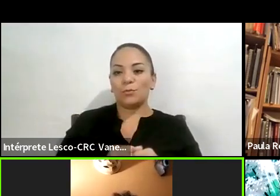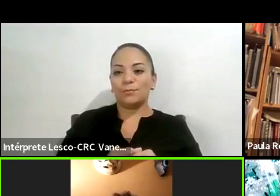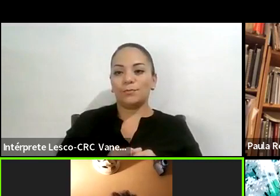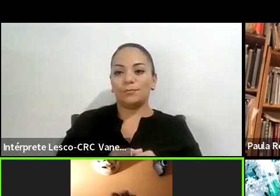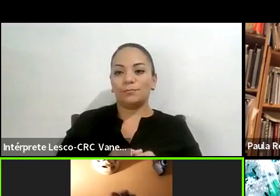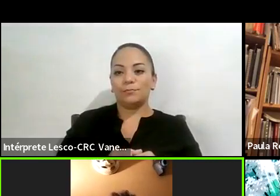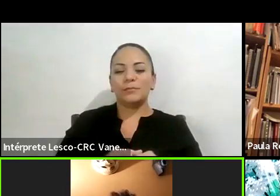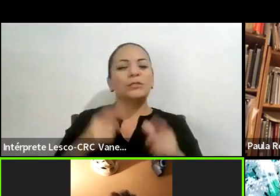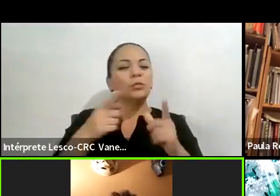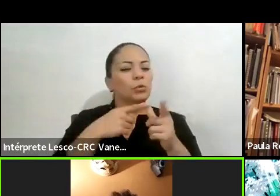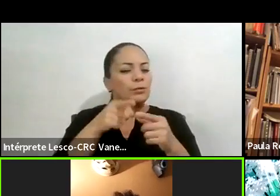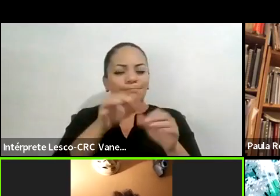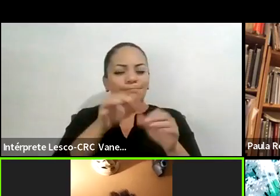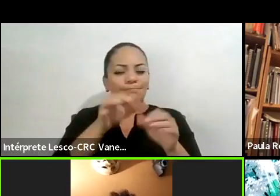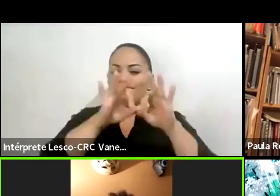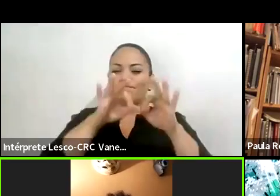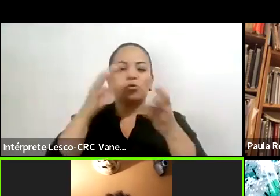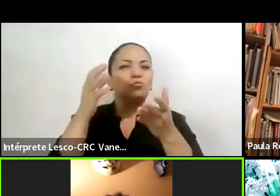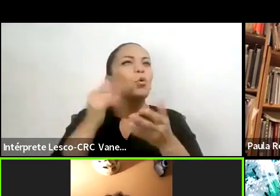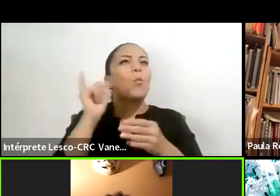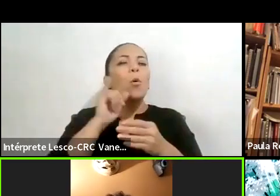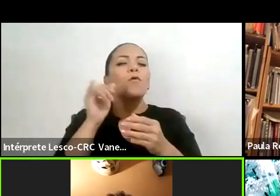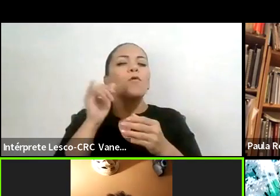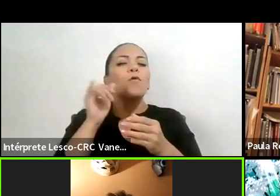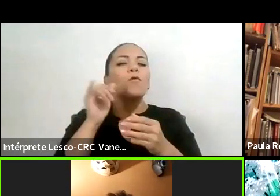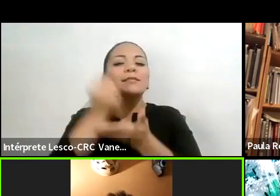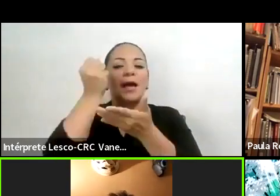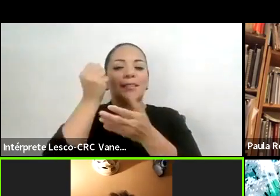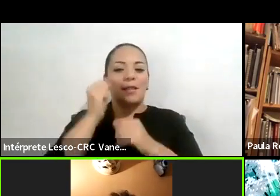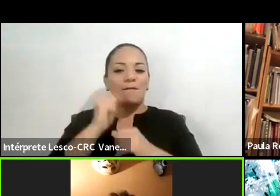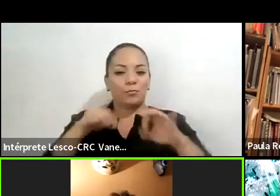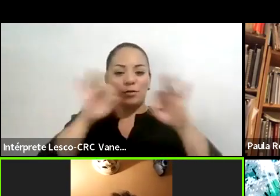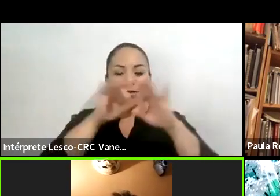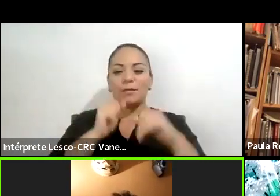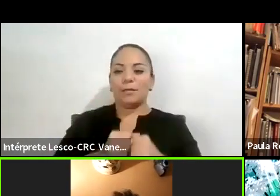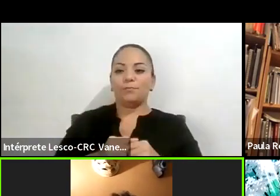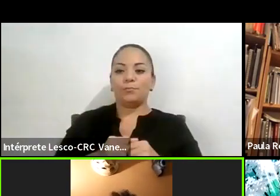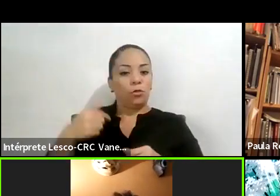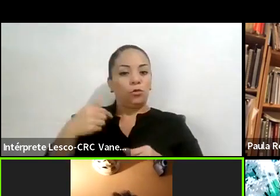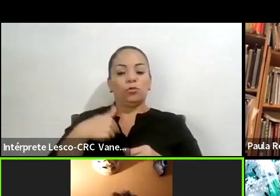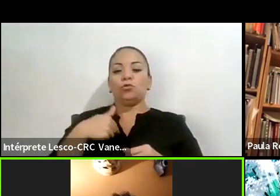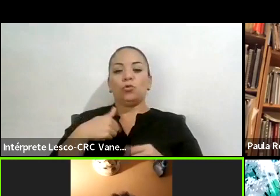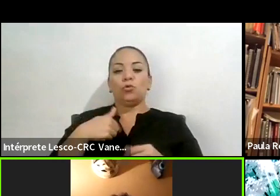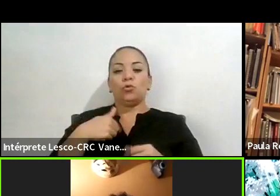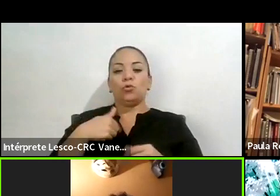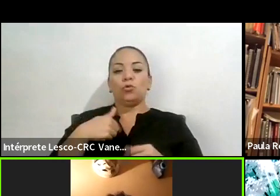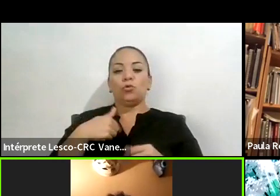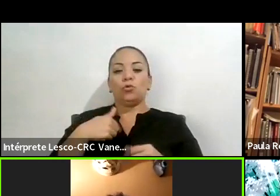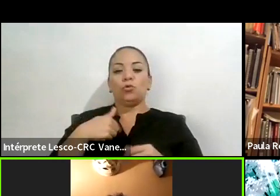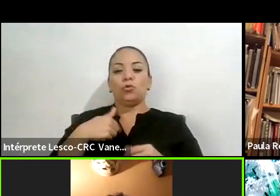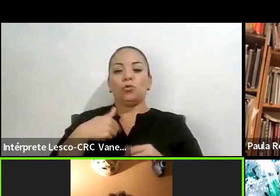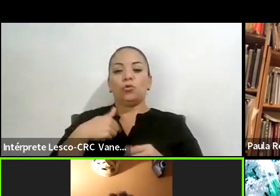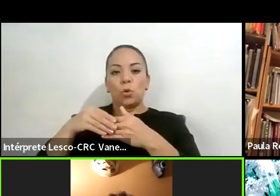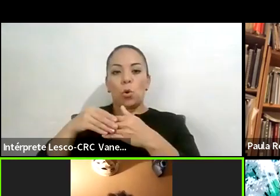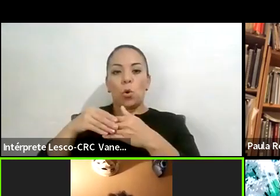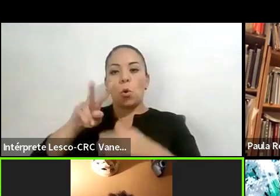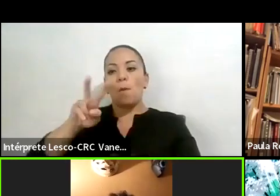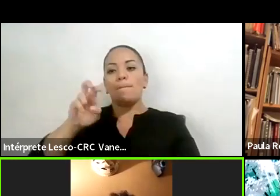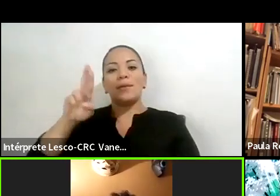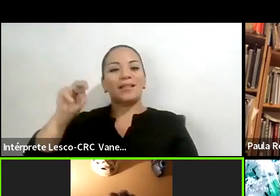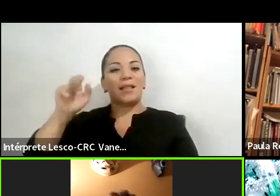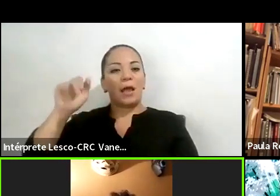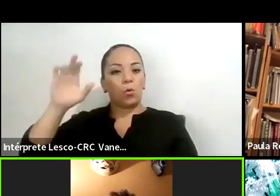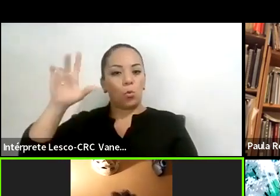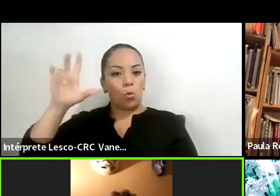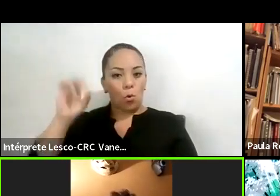muy rescatable. Y finalmente, bueno, yo no estuve en el proceso del vernáculo, pero lo vi y me parece también, igual que